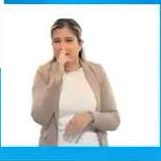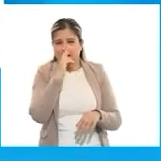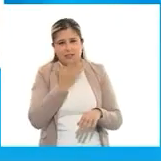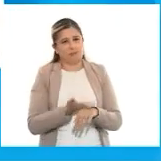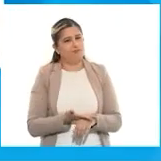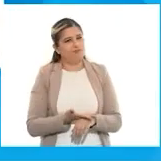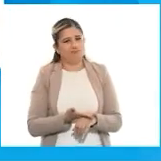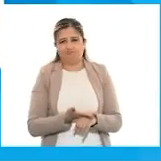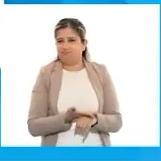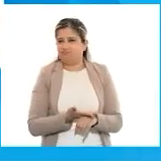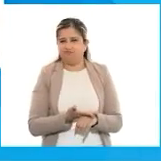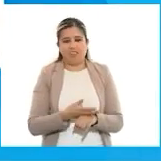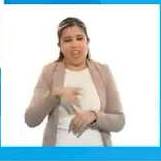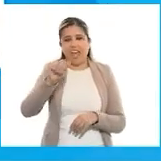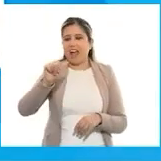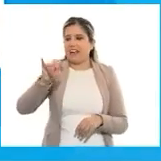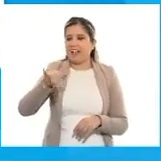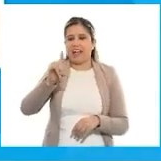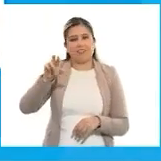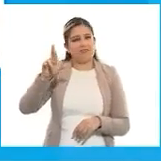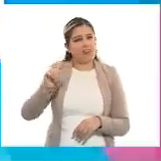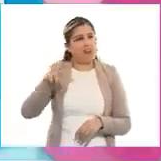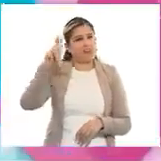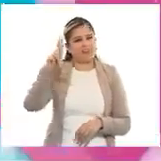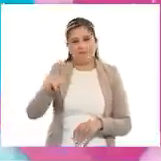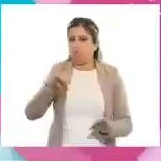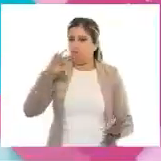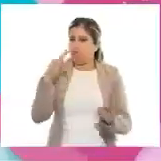Entonces vamos a poner Alejandra